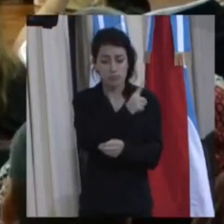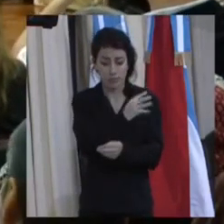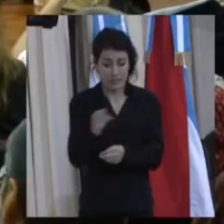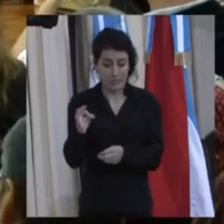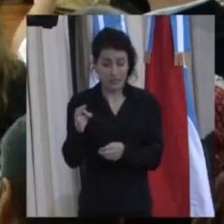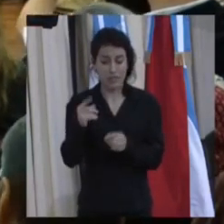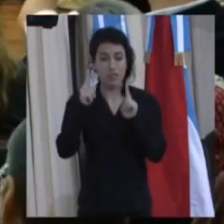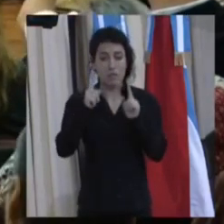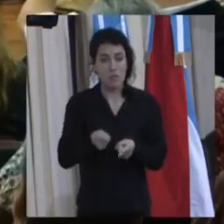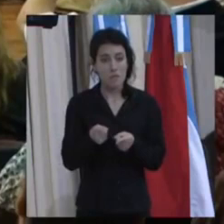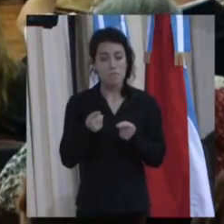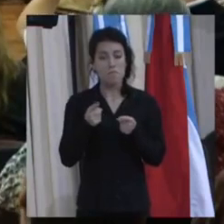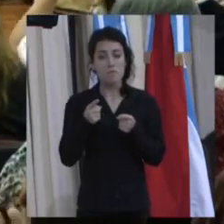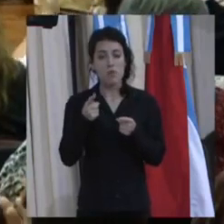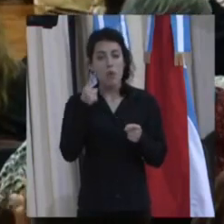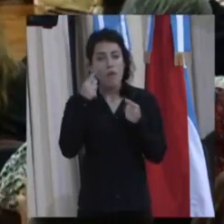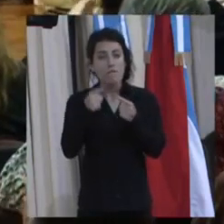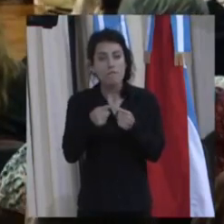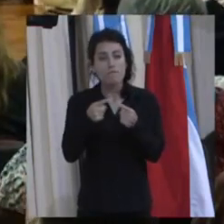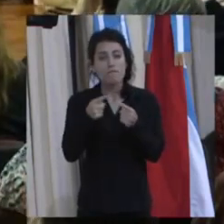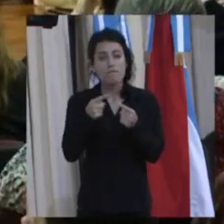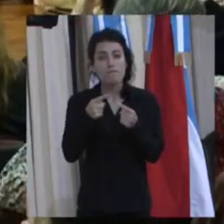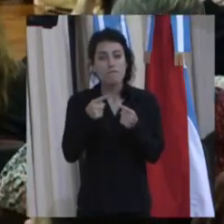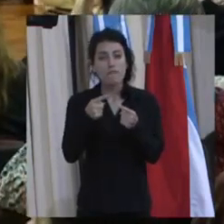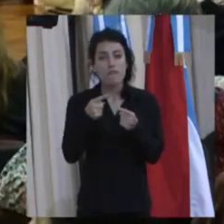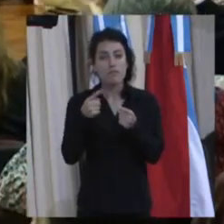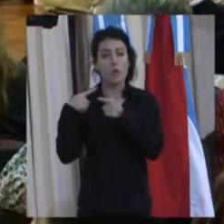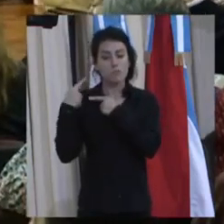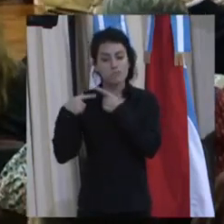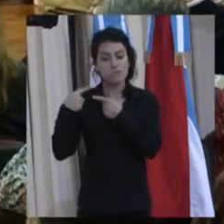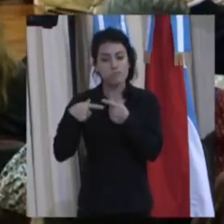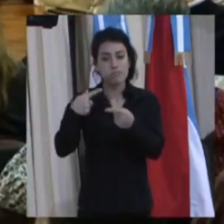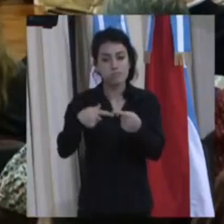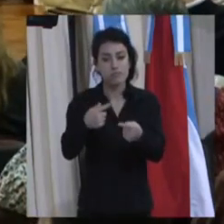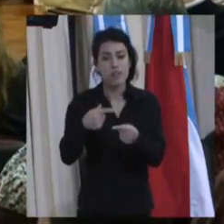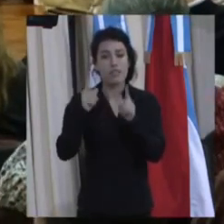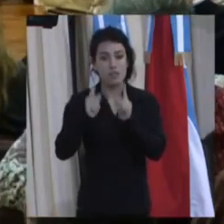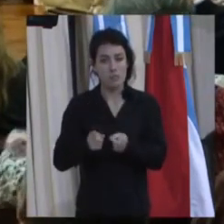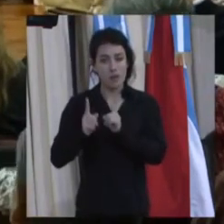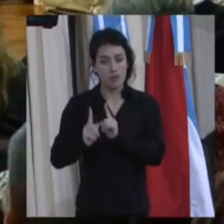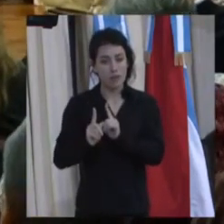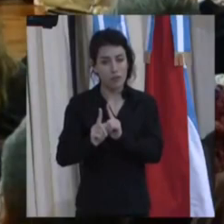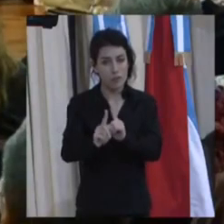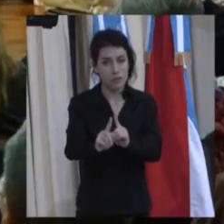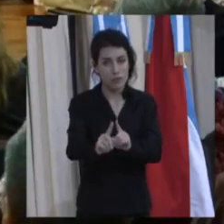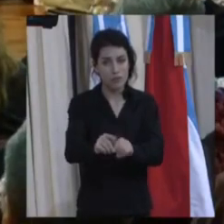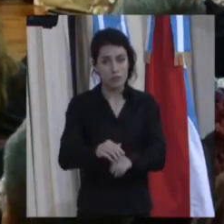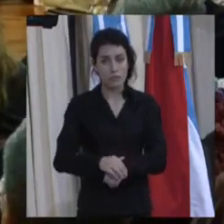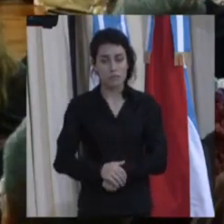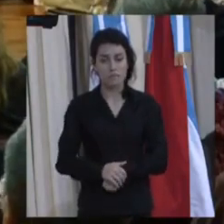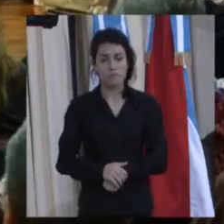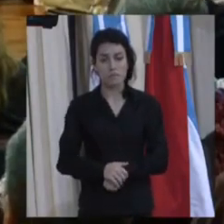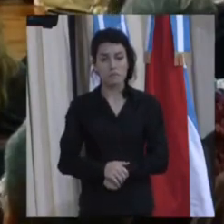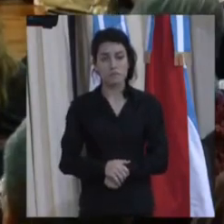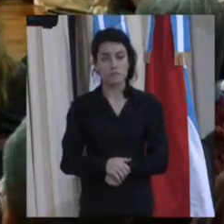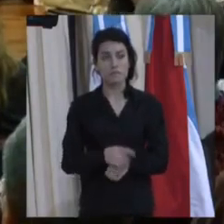de, digamos, de buscar una suerte de linaje o continuidad. En este sentido, digamos que yo voy a